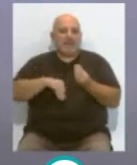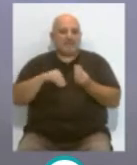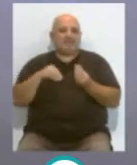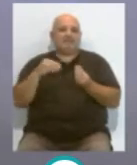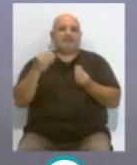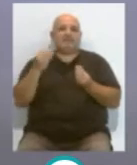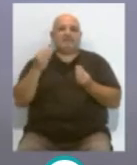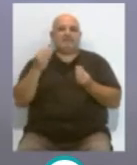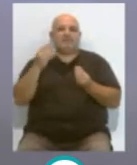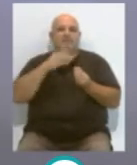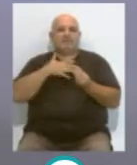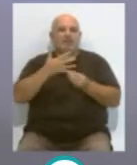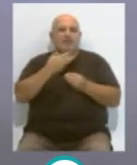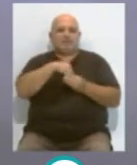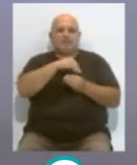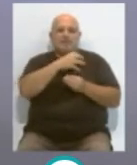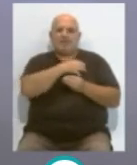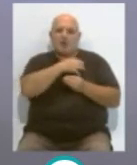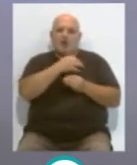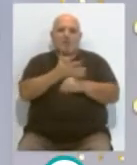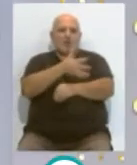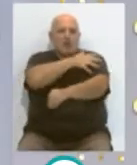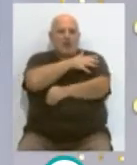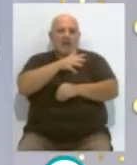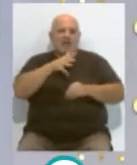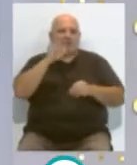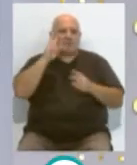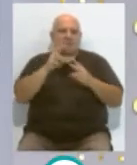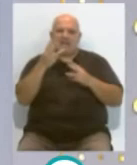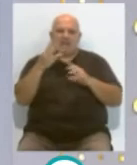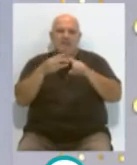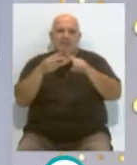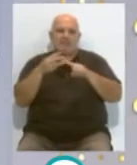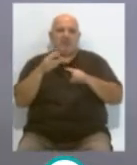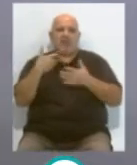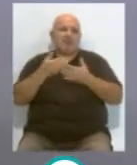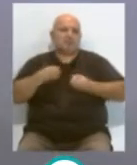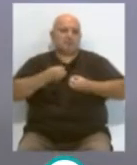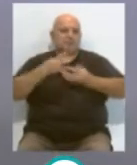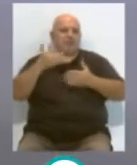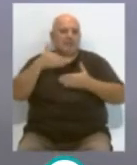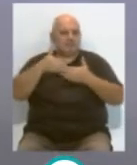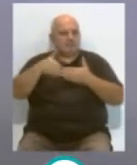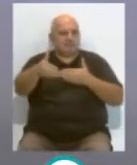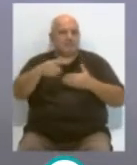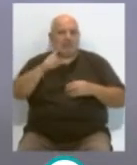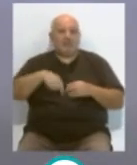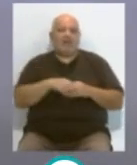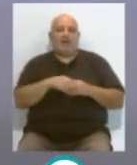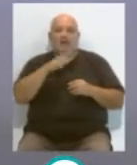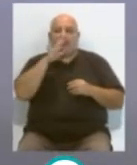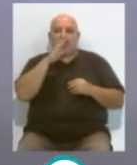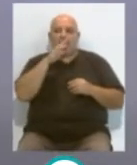con el Español y no sé si con el Mallorca, no sé si... Sí, creo que era el Español y Mallorca. Son tres equipos que ya lo tendremos totalmente informado. Y